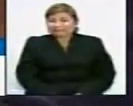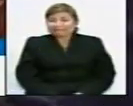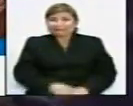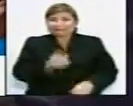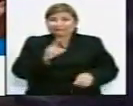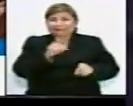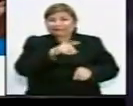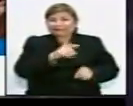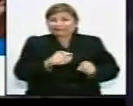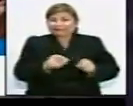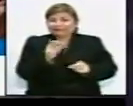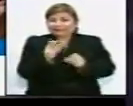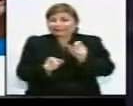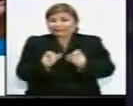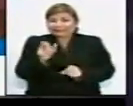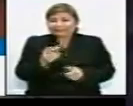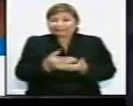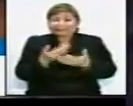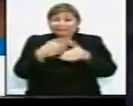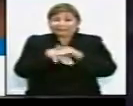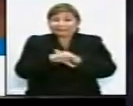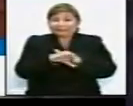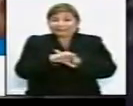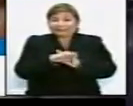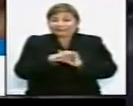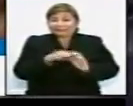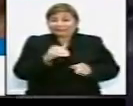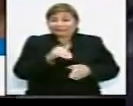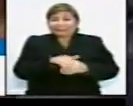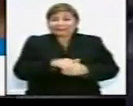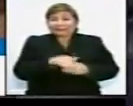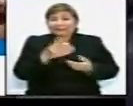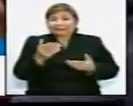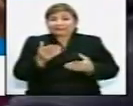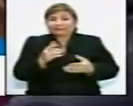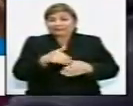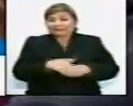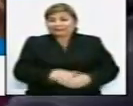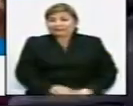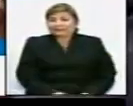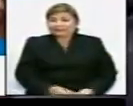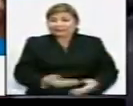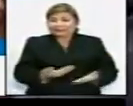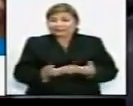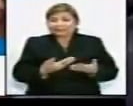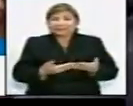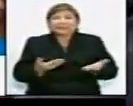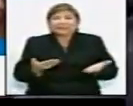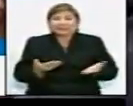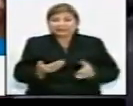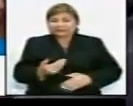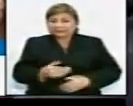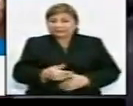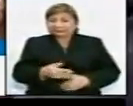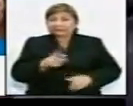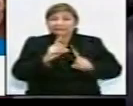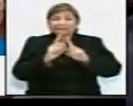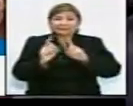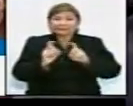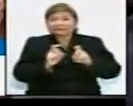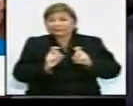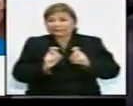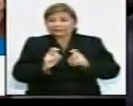aquellas personas que antes de la entrada en vigencia de la reforma electoral habían adquirido un kit electoral. La pregunta es